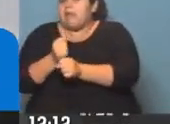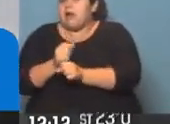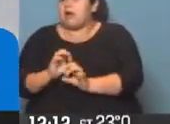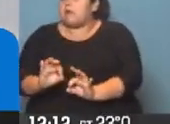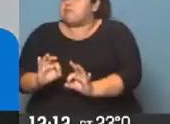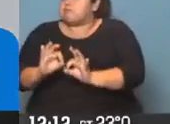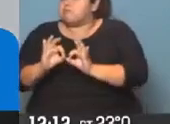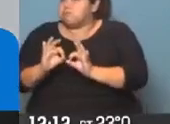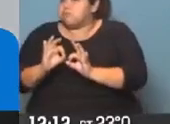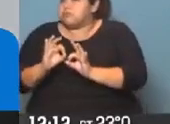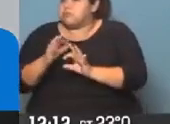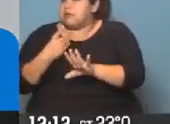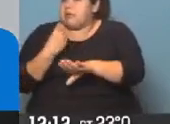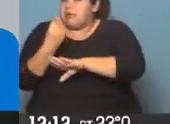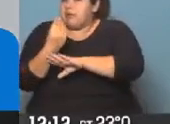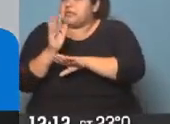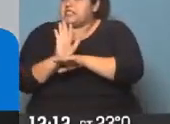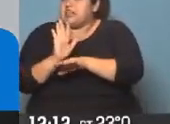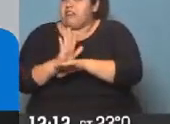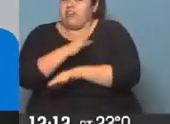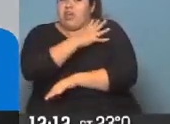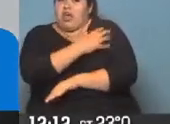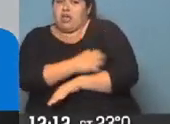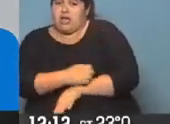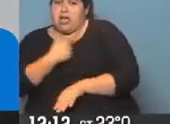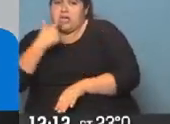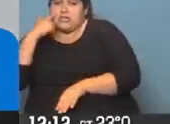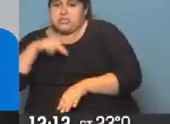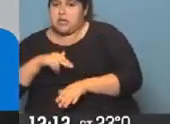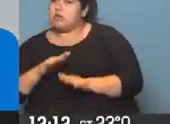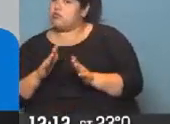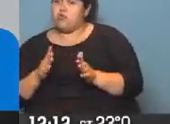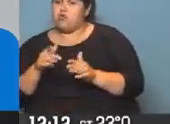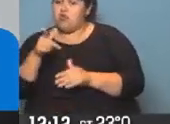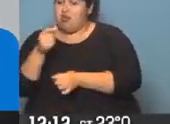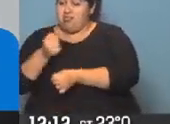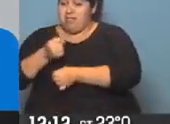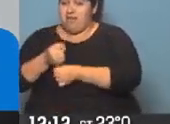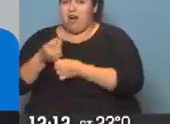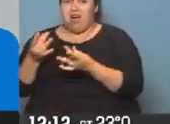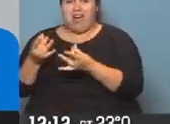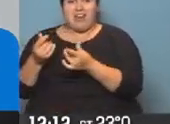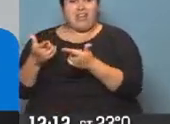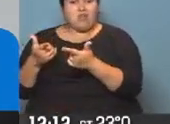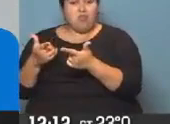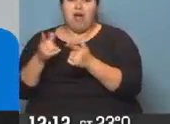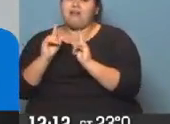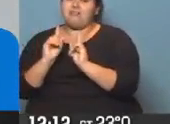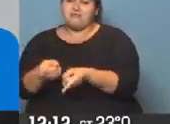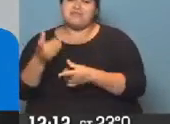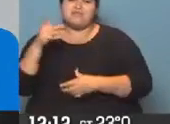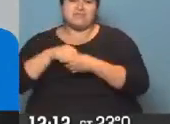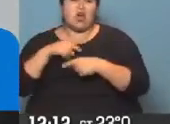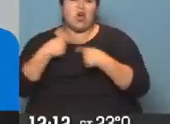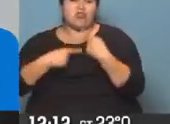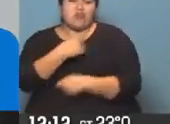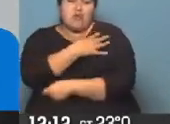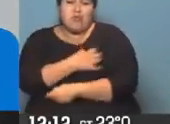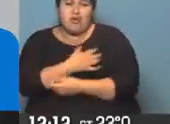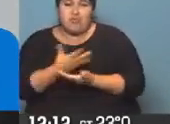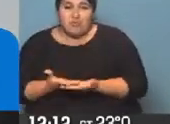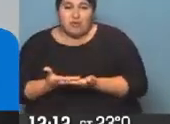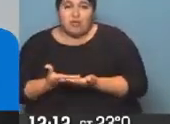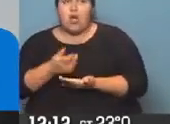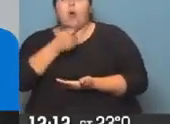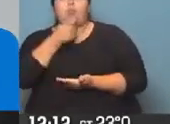para salir de la pobreza. Si este trabajo no es de calidad, esa familia va a estar en situación de pobreza. Encontramos que para aquellos